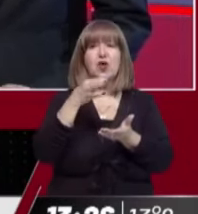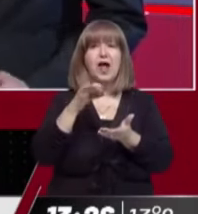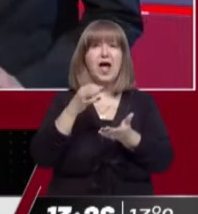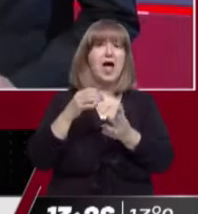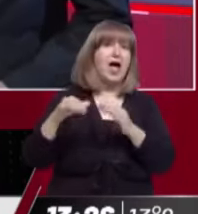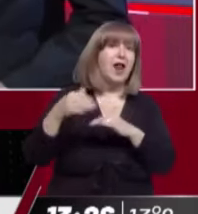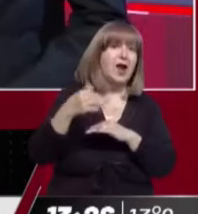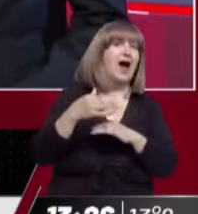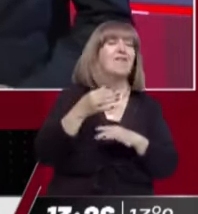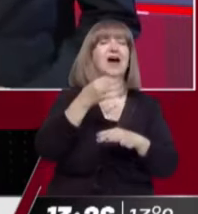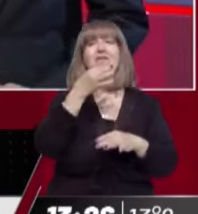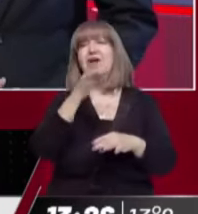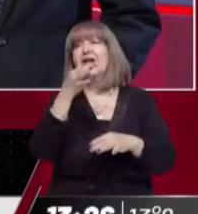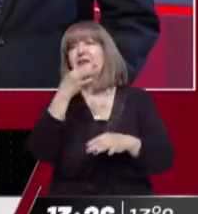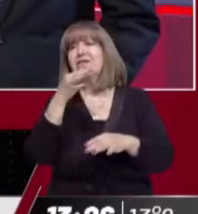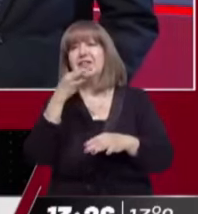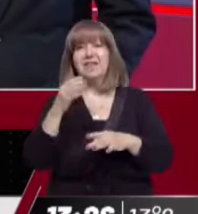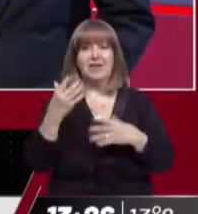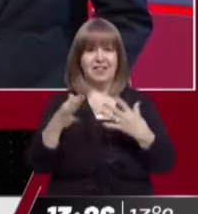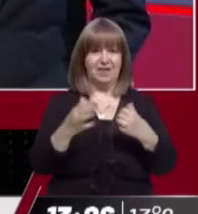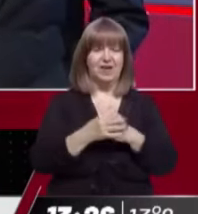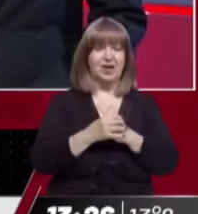después lo probamos nosotros en vivo. A ver.